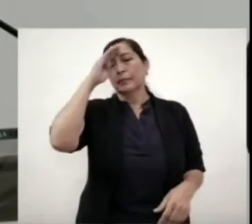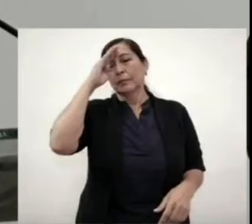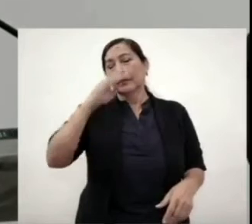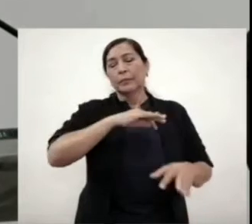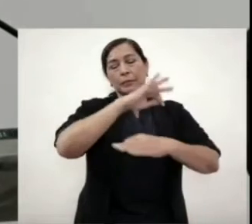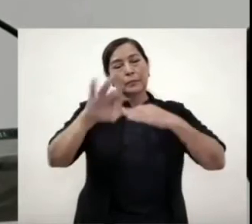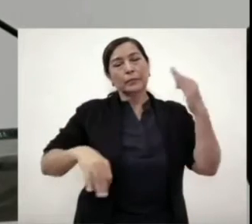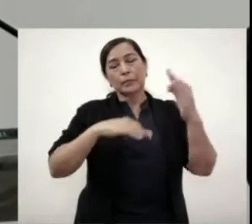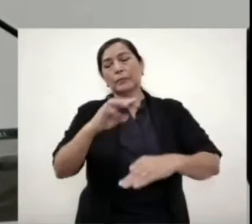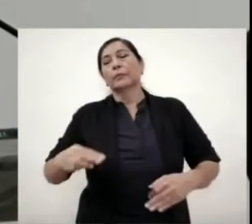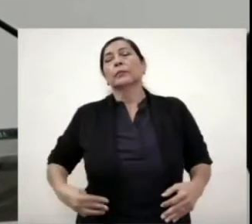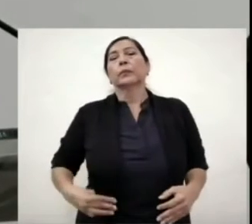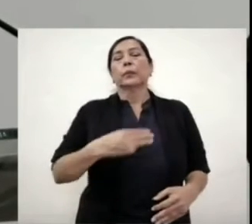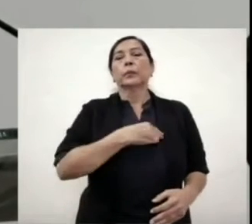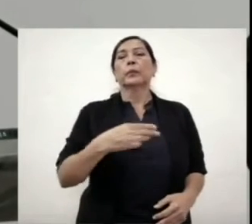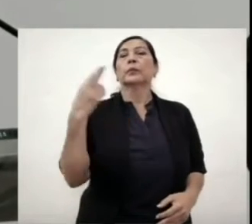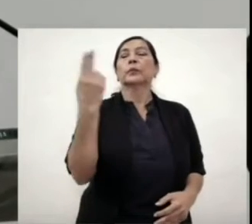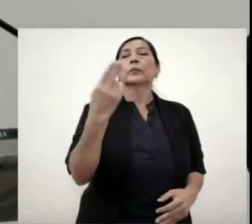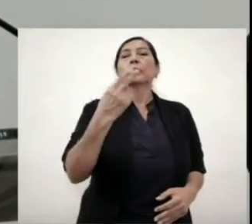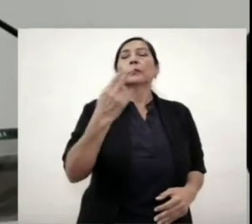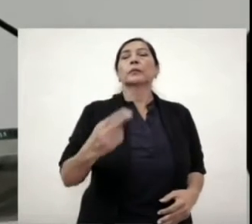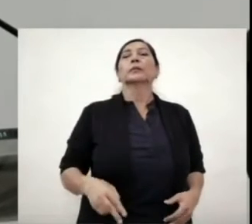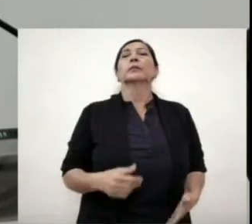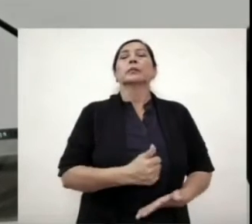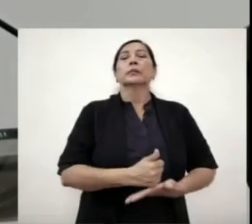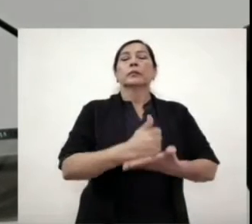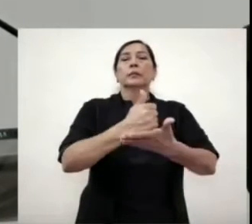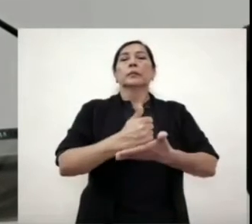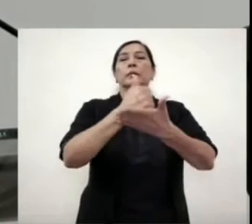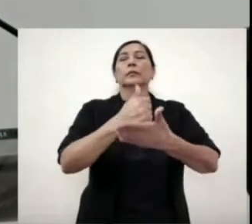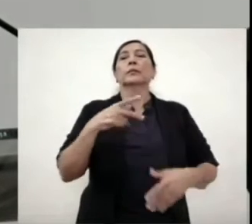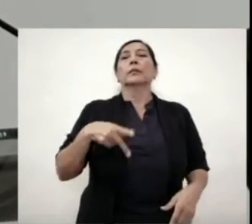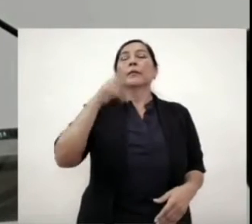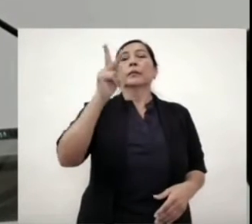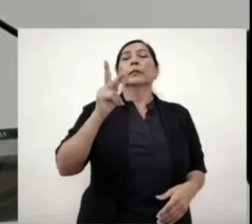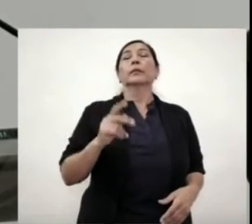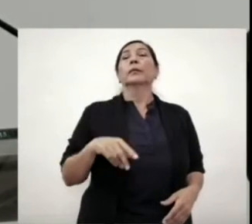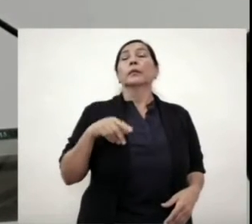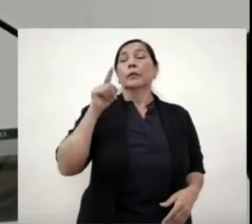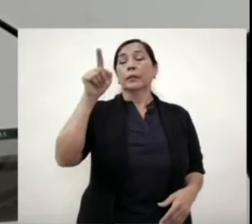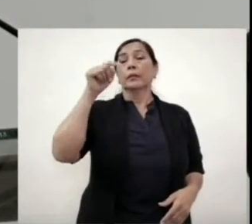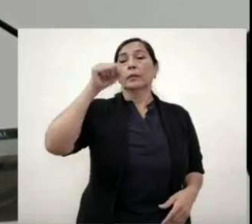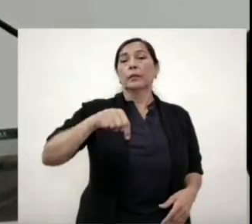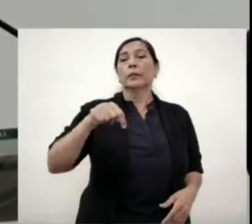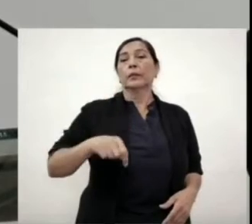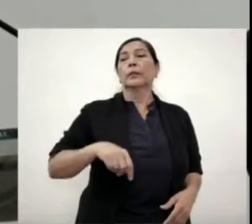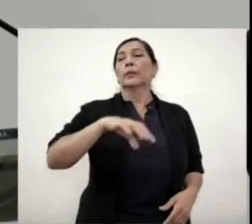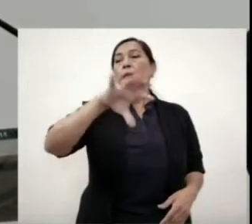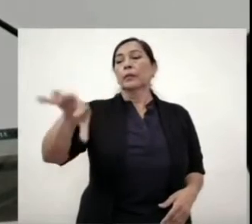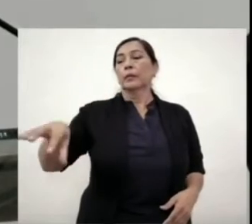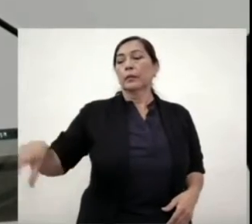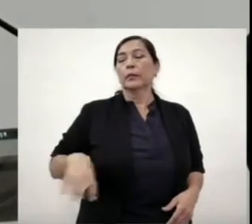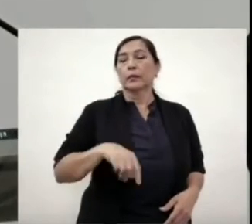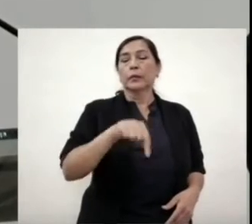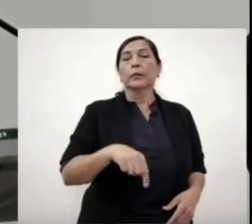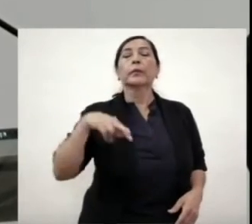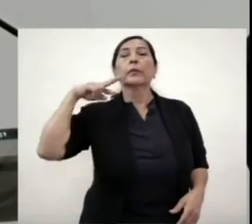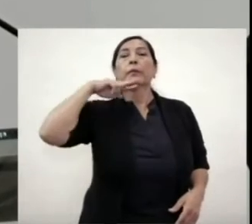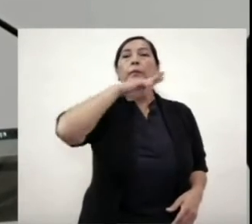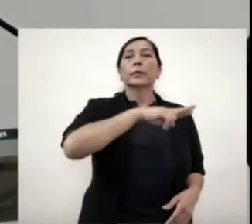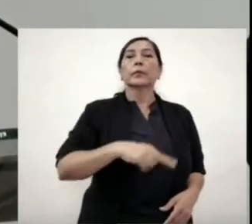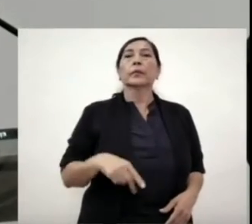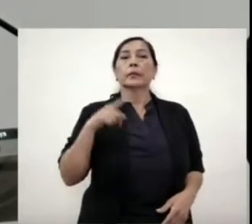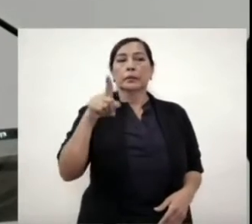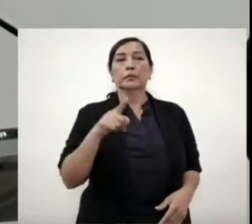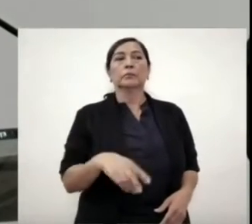zona de Zamora la ha tomado muy en serio, y vemos nosotros toda